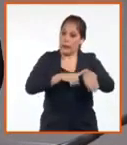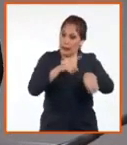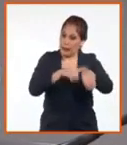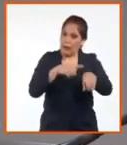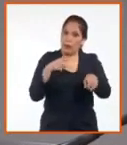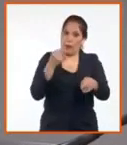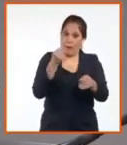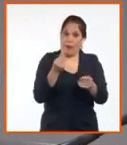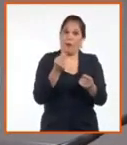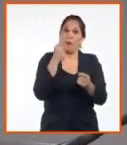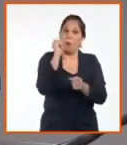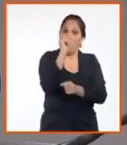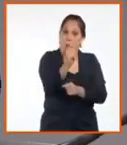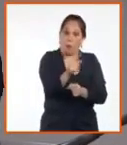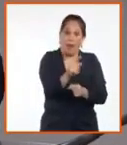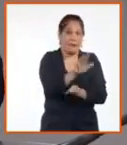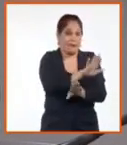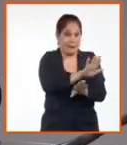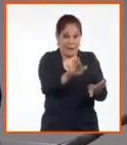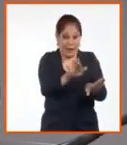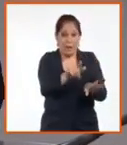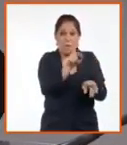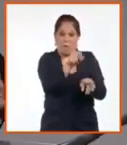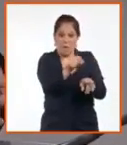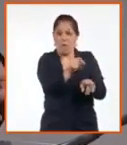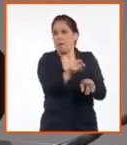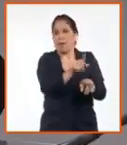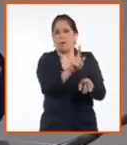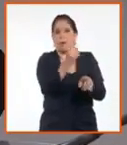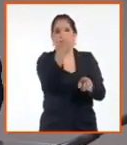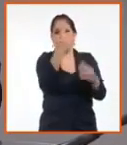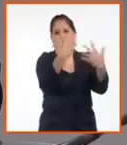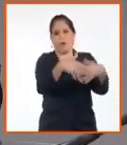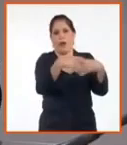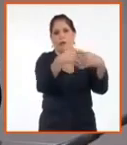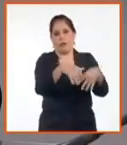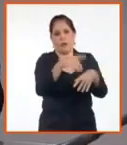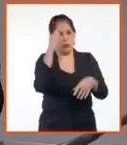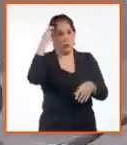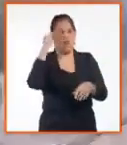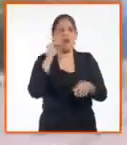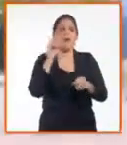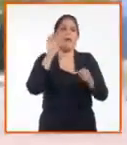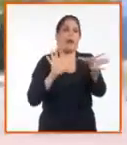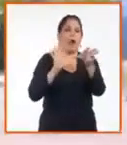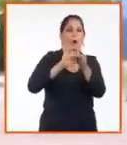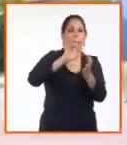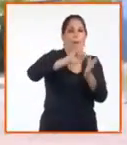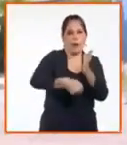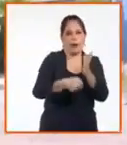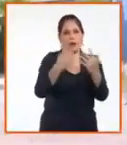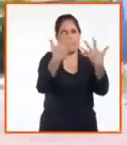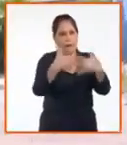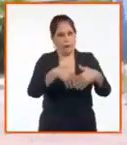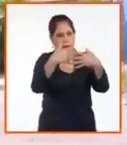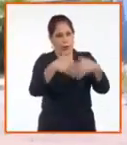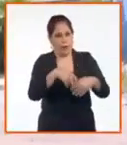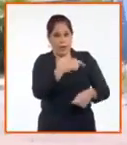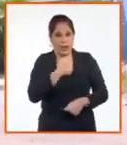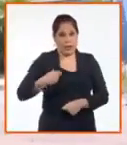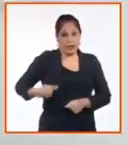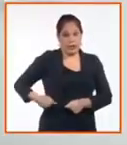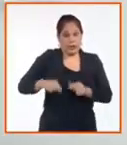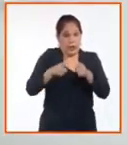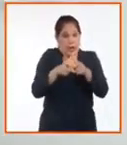y lo teníamos durante primero la fábrica porque se conoce el problema de la pandemia en china un momento del año